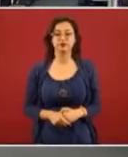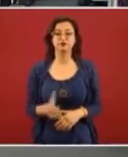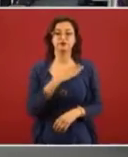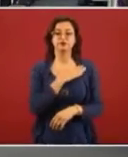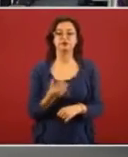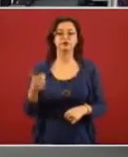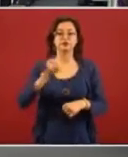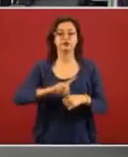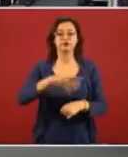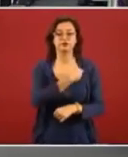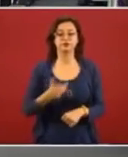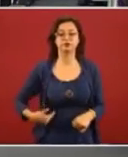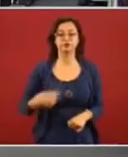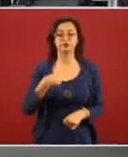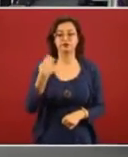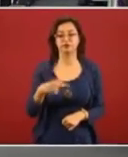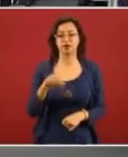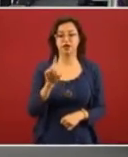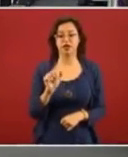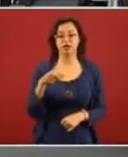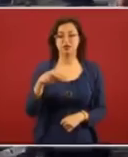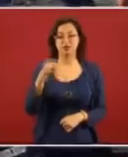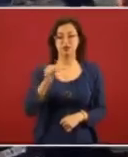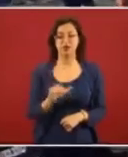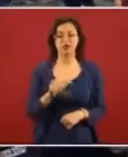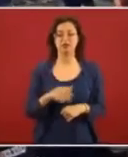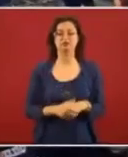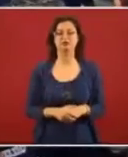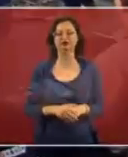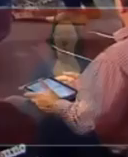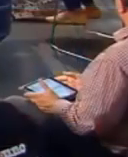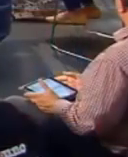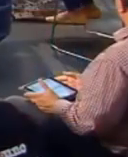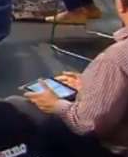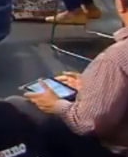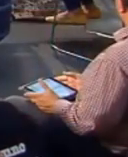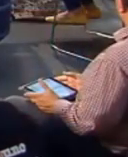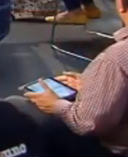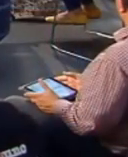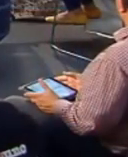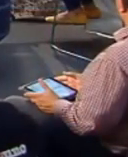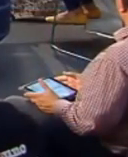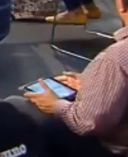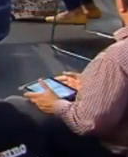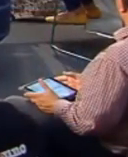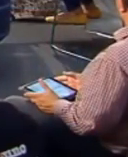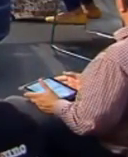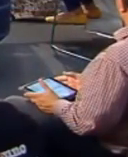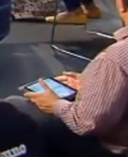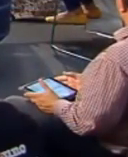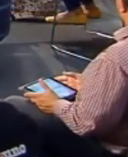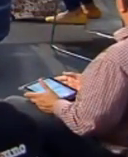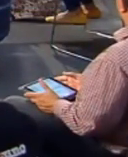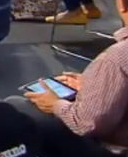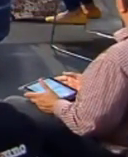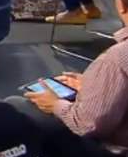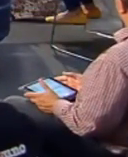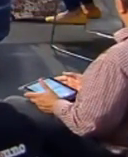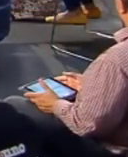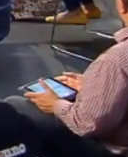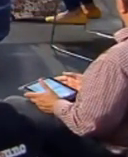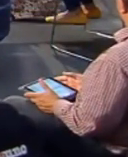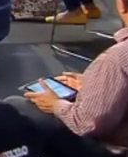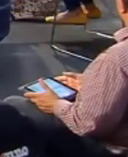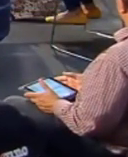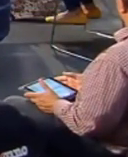Buenos días, presidente. Diana Benítez, de Diario 24 Horas. Insistir un poquito con este tema de la madre de Joaquín Guzmán Loera.